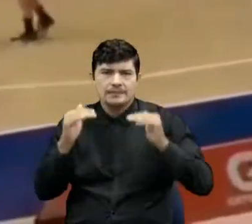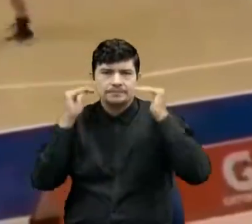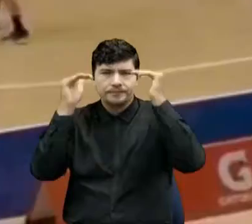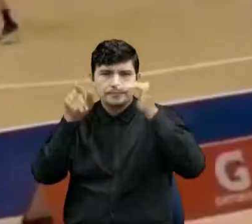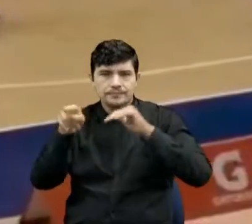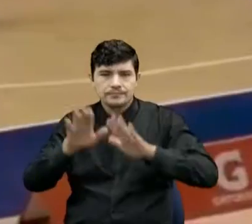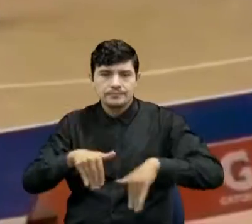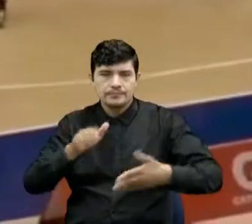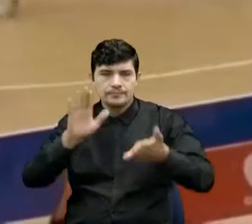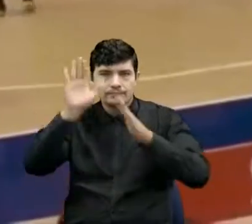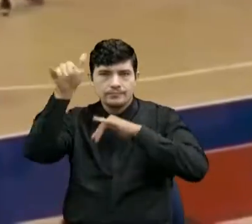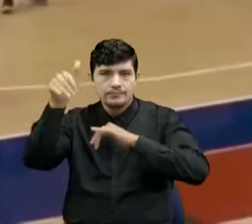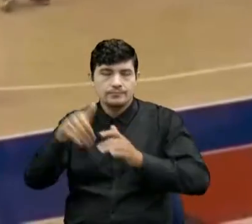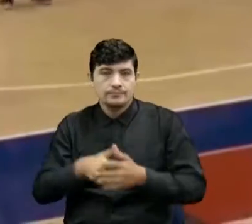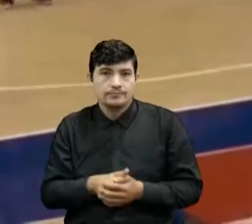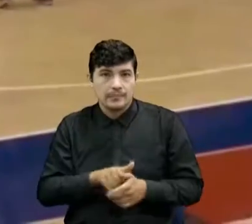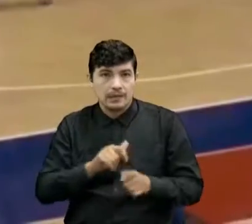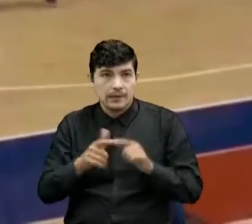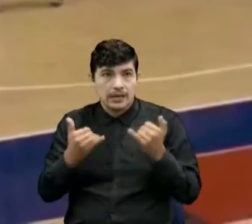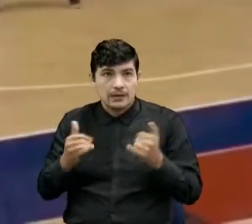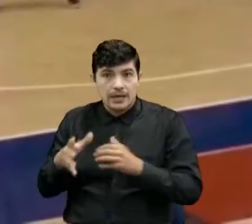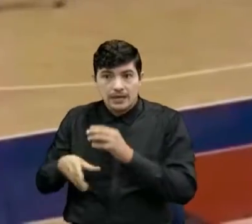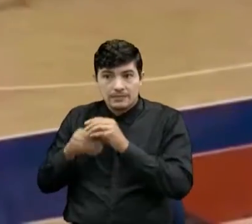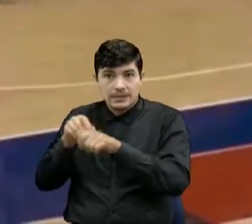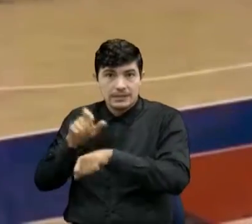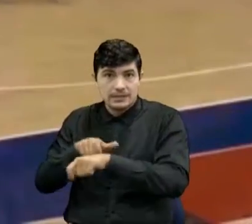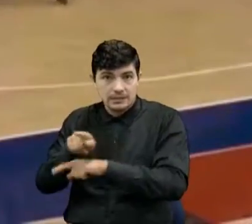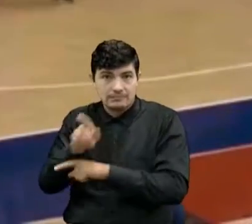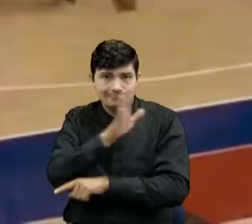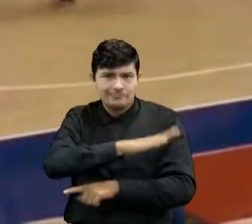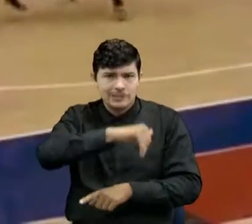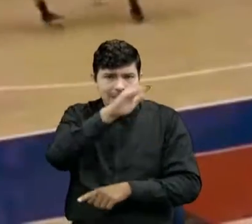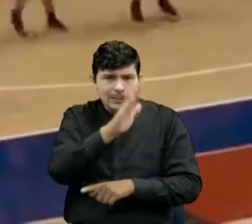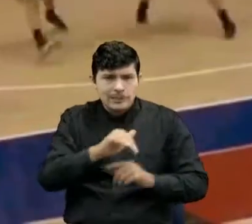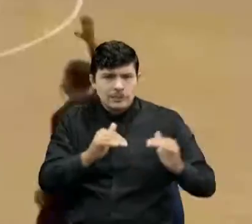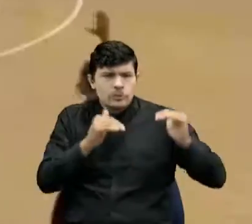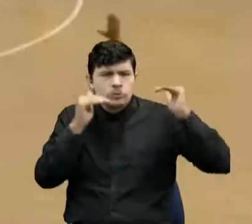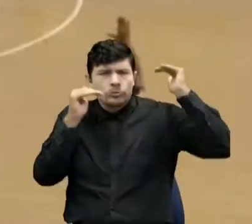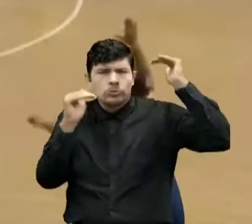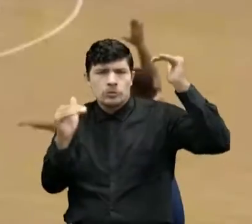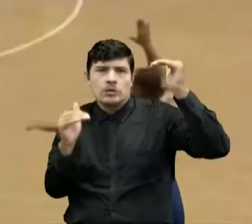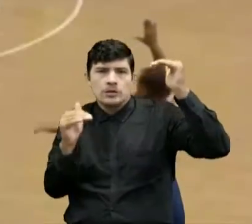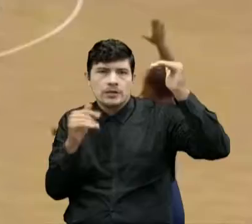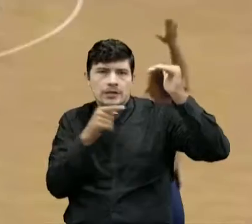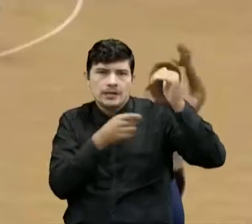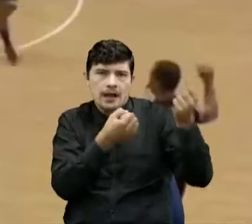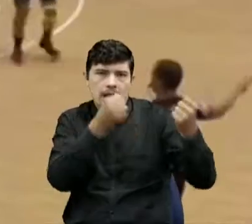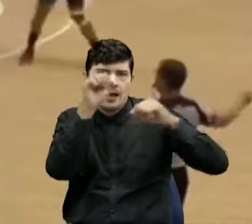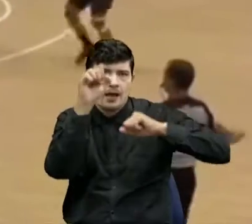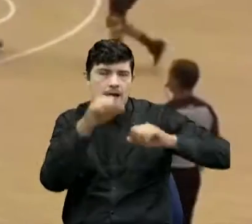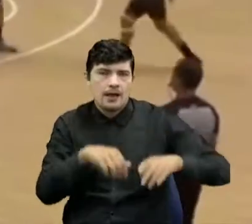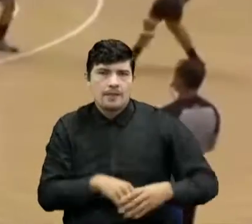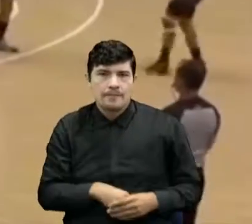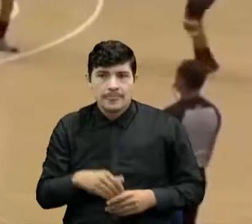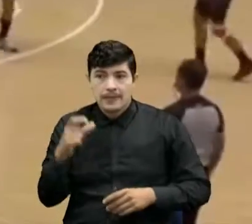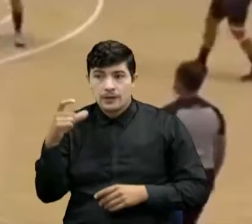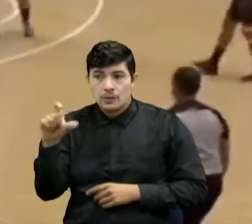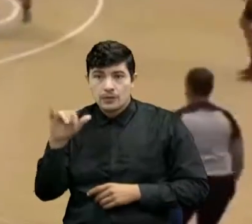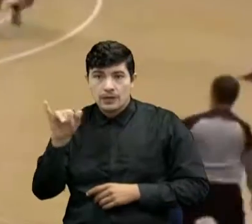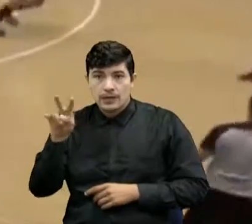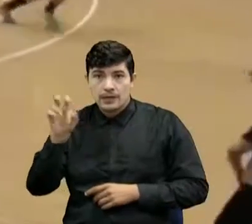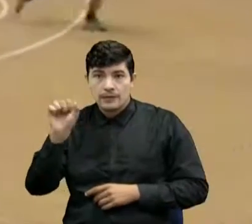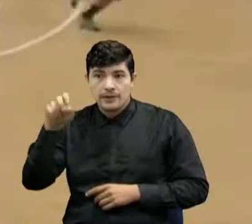partido que cerró la jornada. En extratiempo, las antioqueñas lograron remontar y quedarse con la victoria. La cucuteña